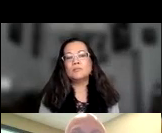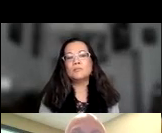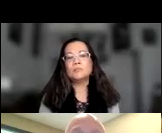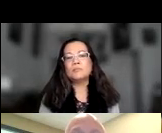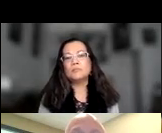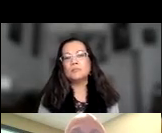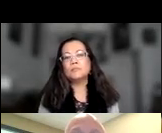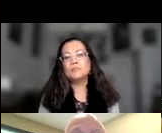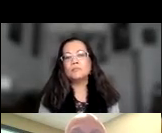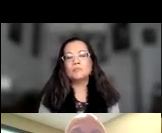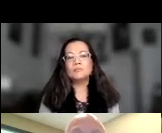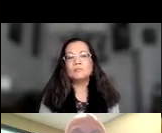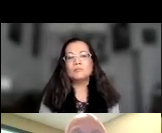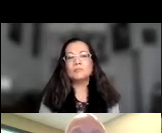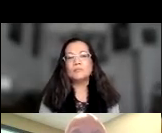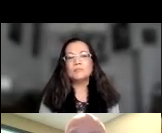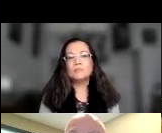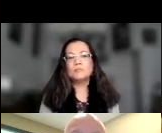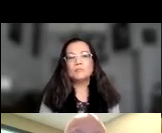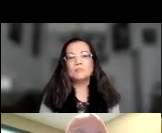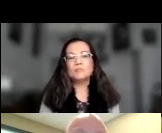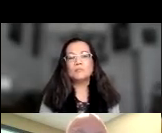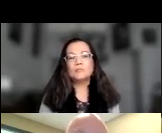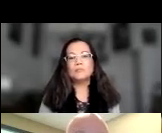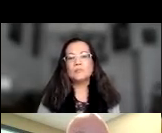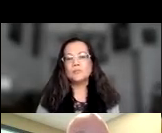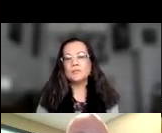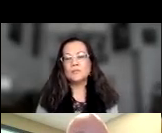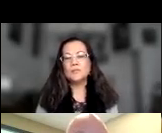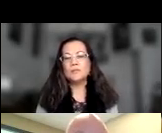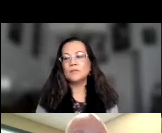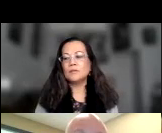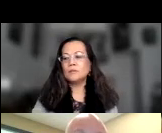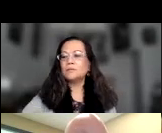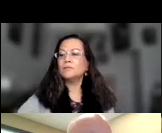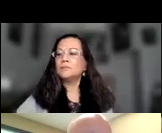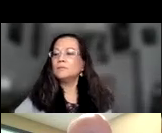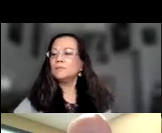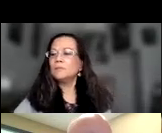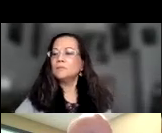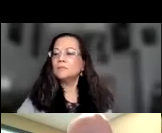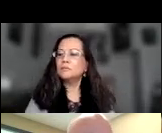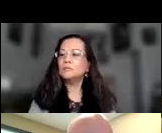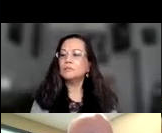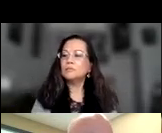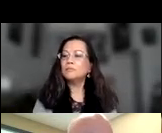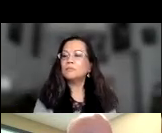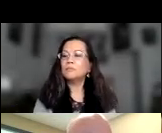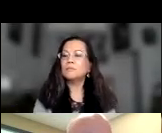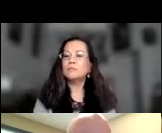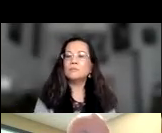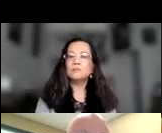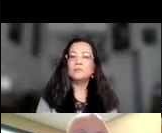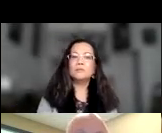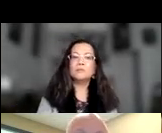la información, además de la información, es la parte de las partes interesadas y estas